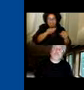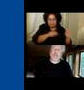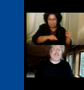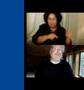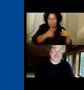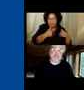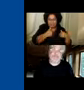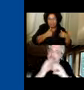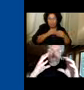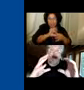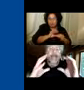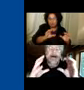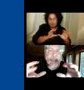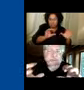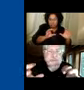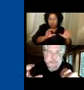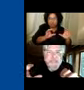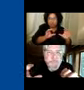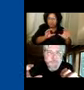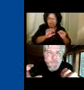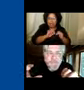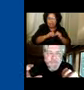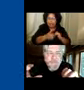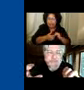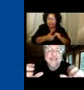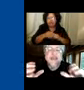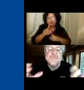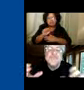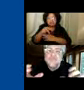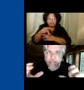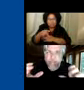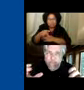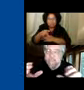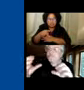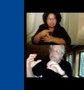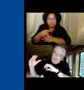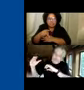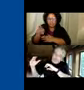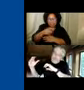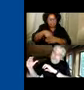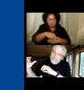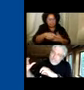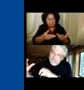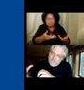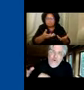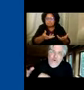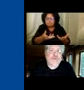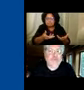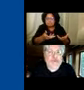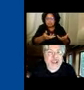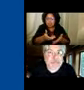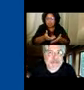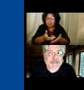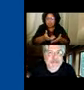este programa certificación que tenemos tiene que ver con cómo aquellos proveedores de soporte directo. Cómo es que ellos,